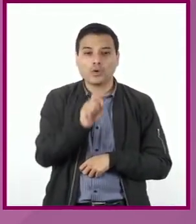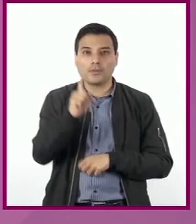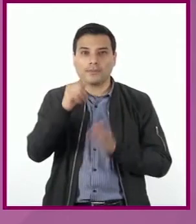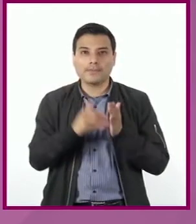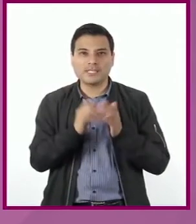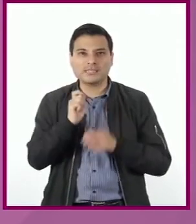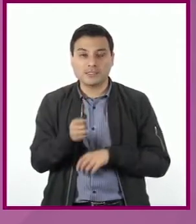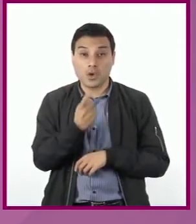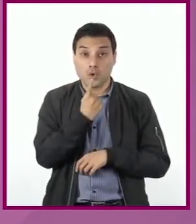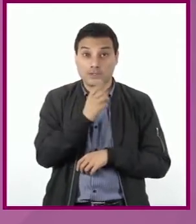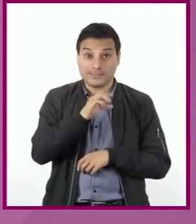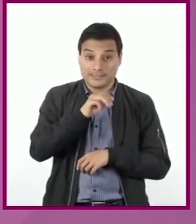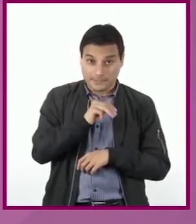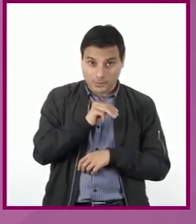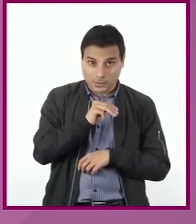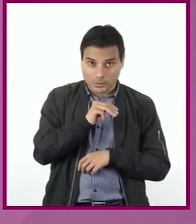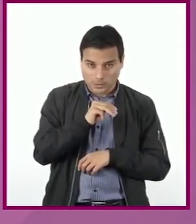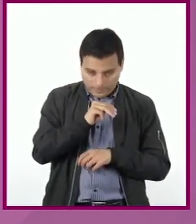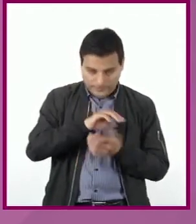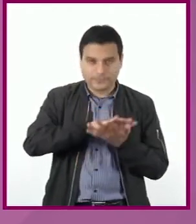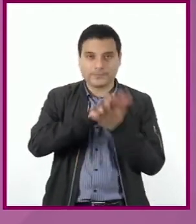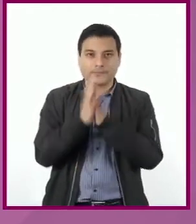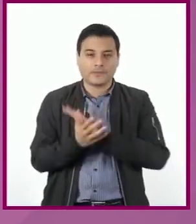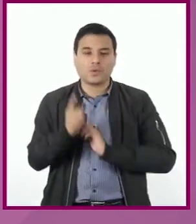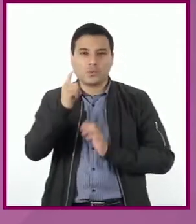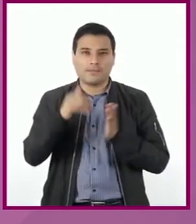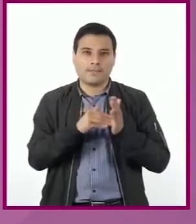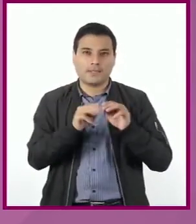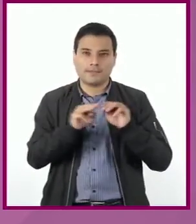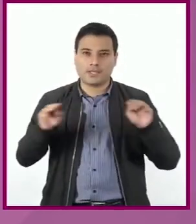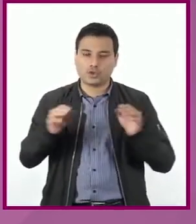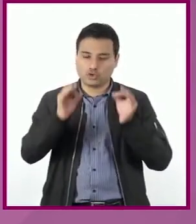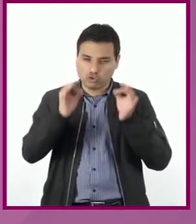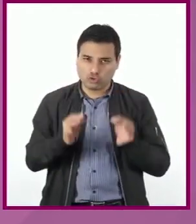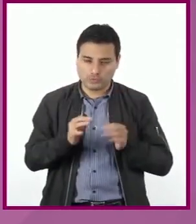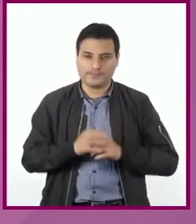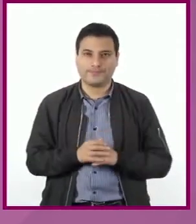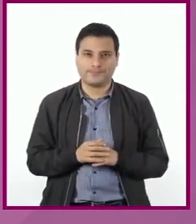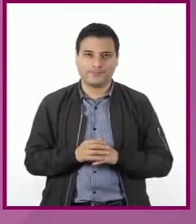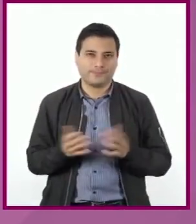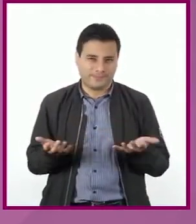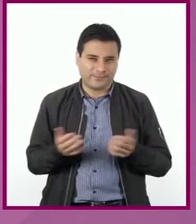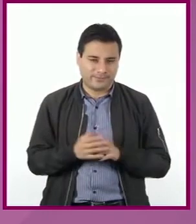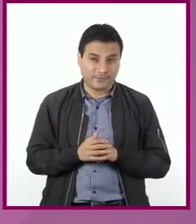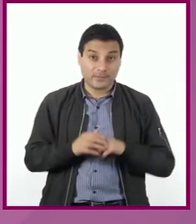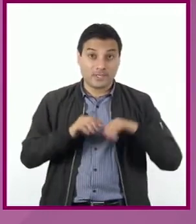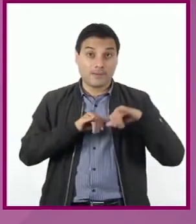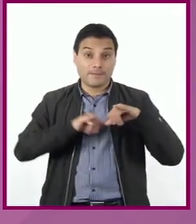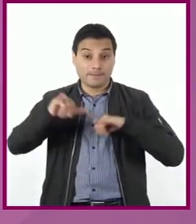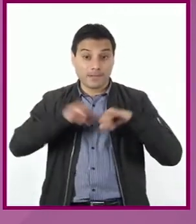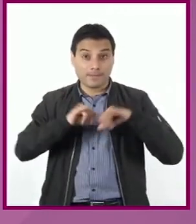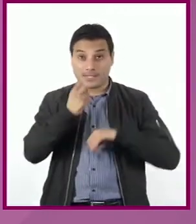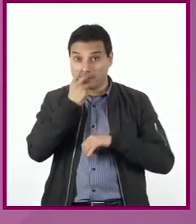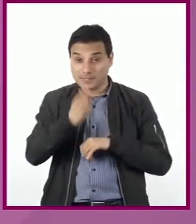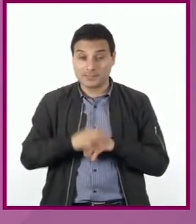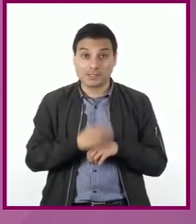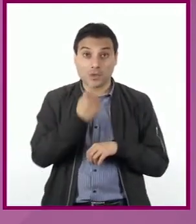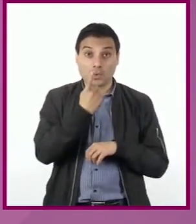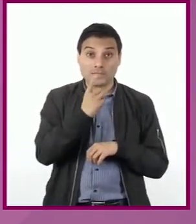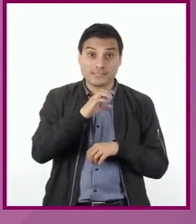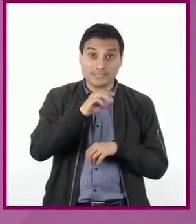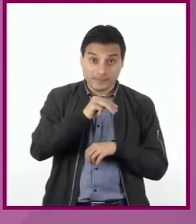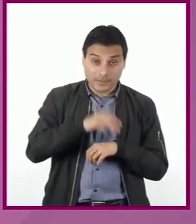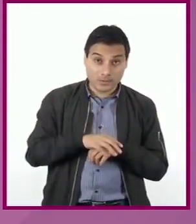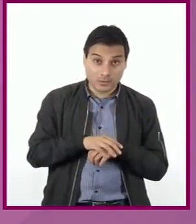en el mapa corresponde a 1000 en distancia real. Así, si en el mapa una distancia mide 1 centímetro, en